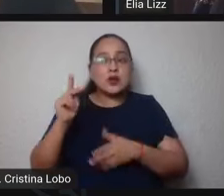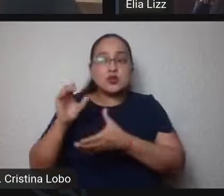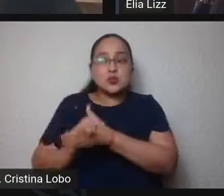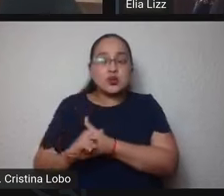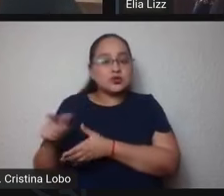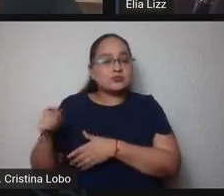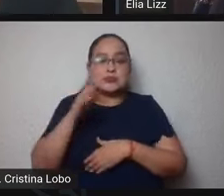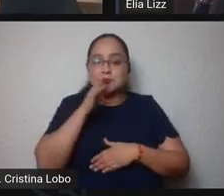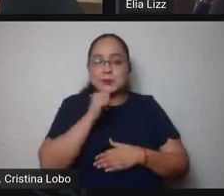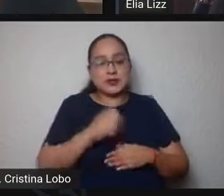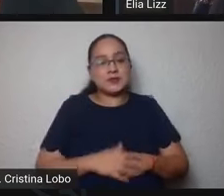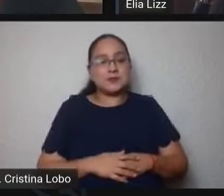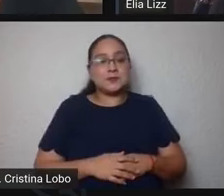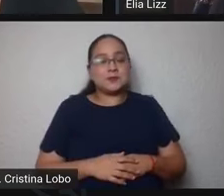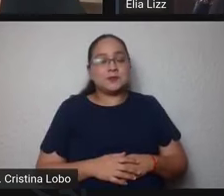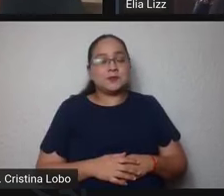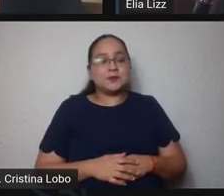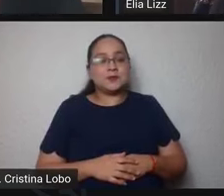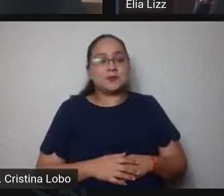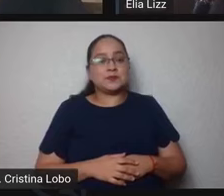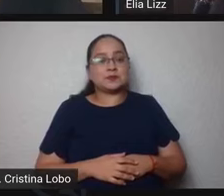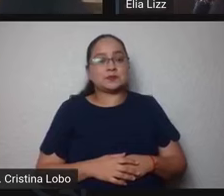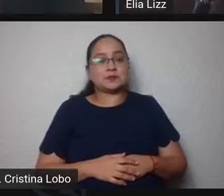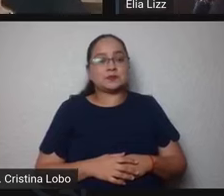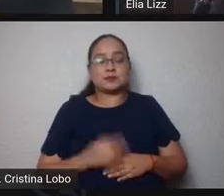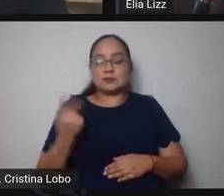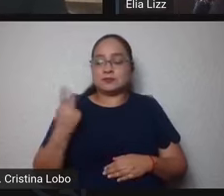puede. ¿Cómo podemos